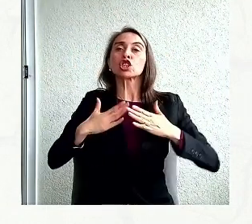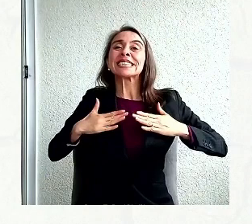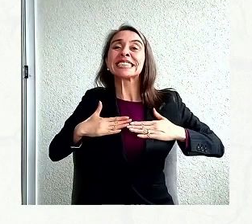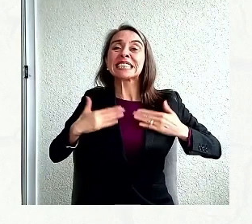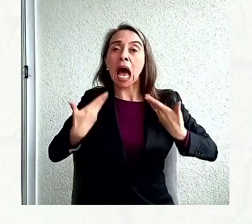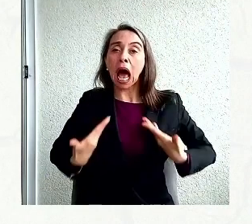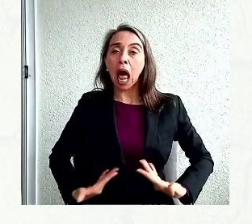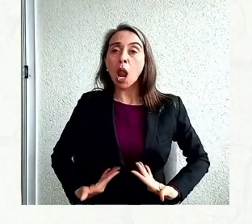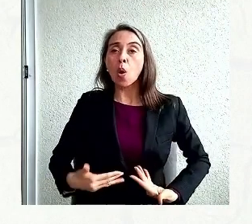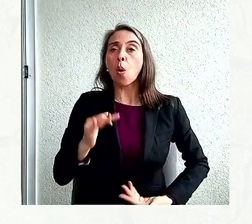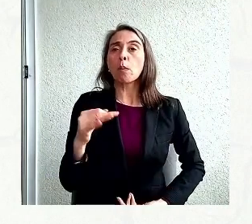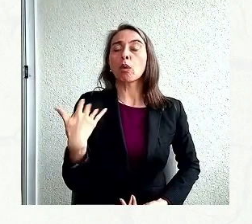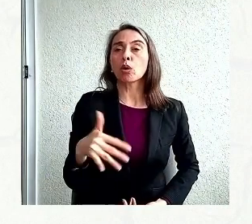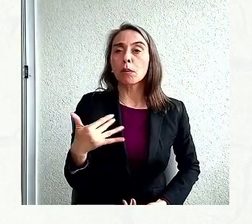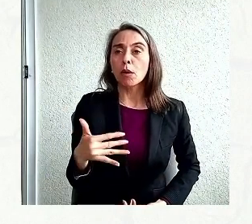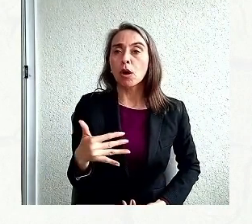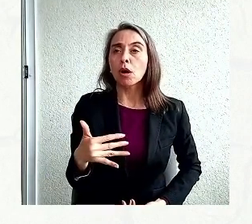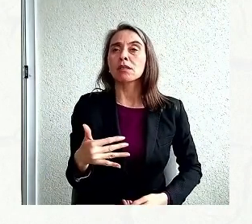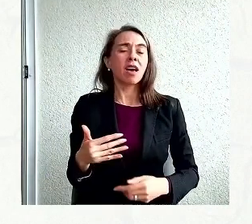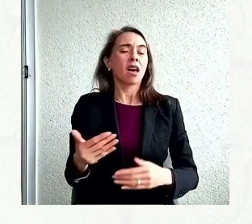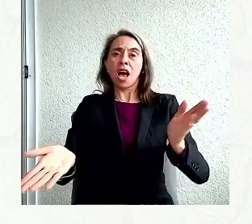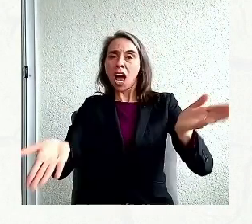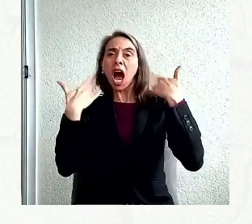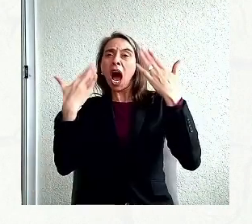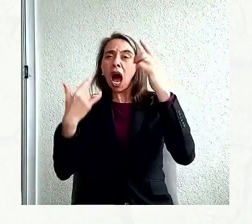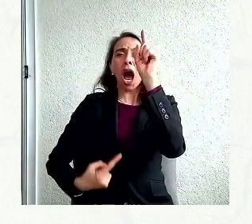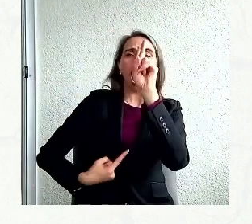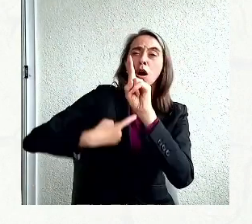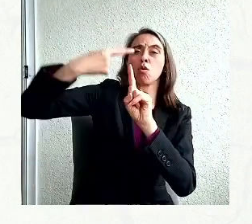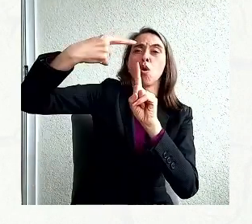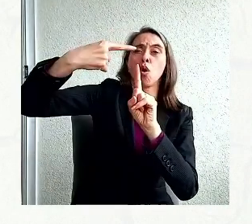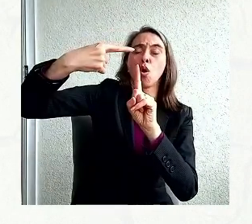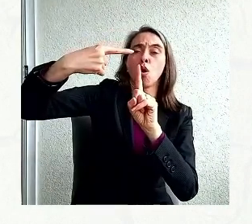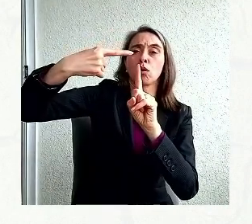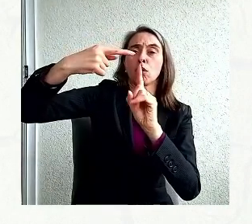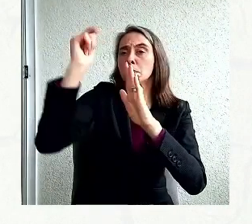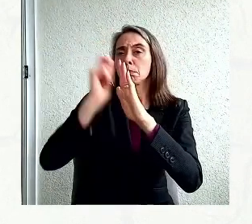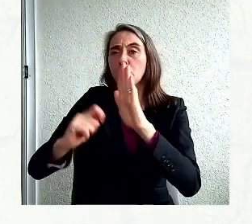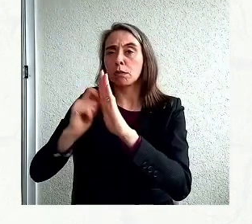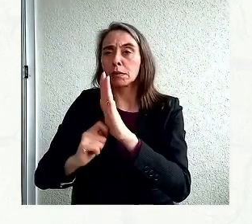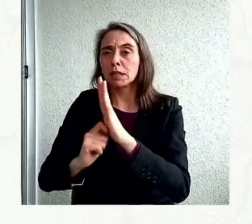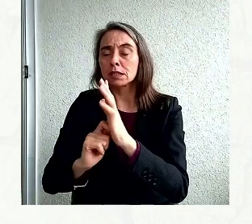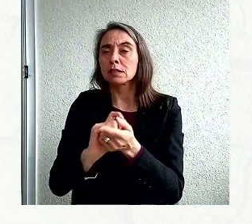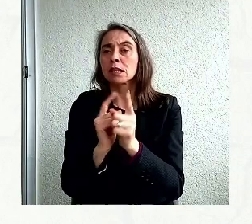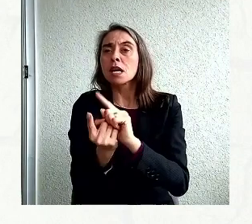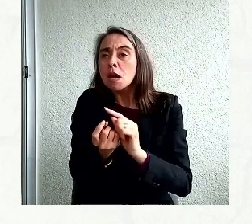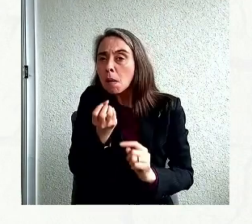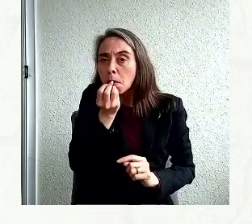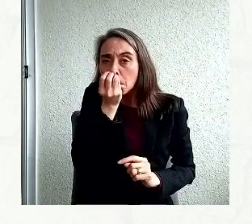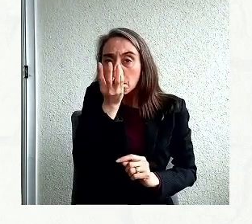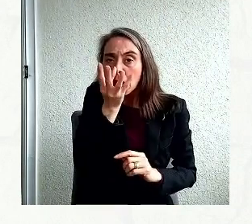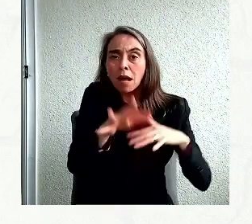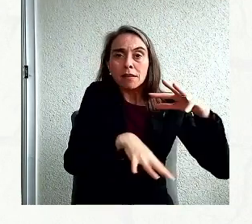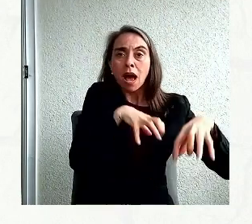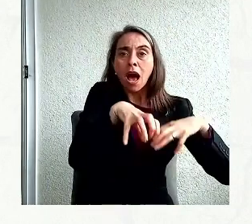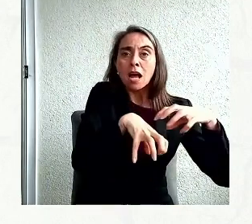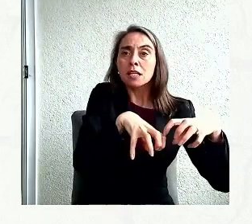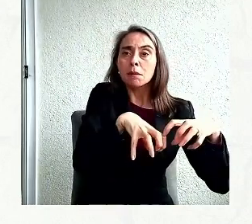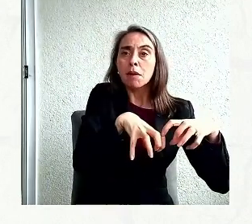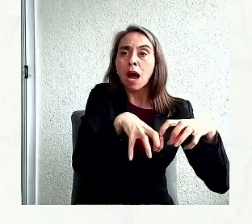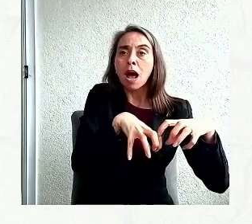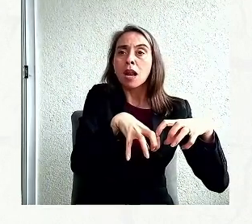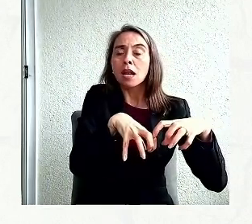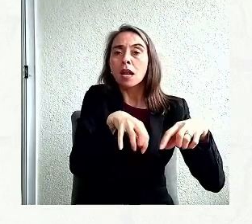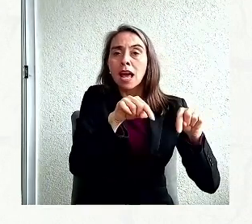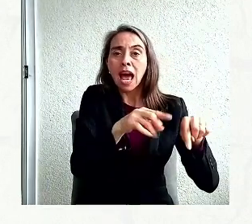Hay olas de calor, hay enfermedades zoonóticas que migran de áreas donde